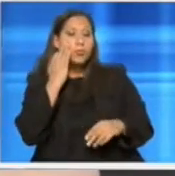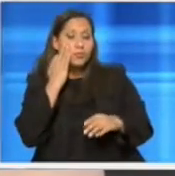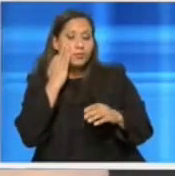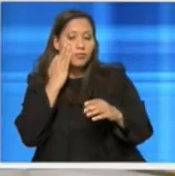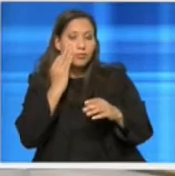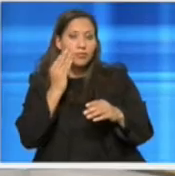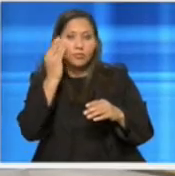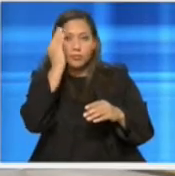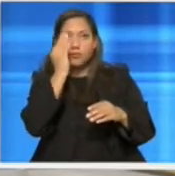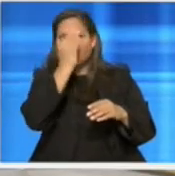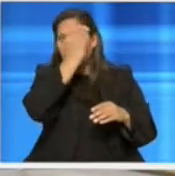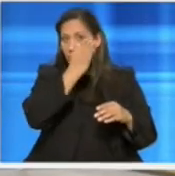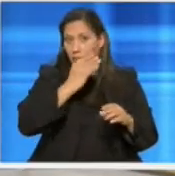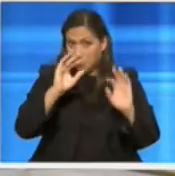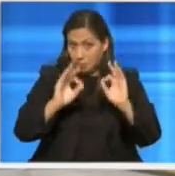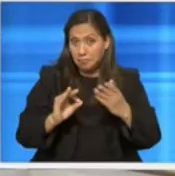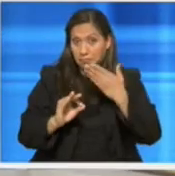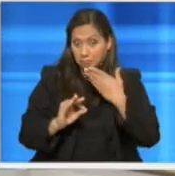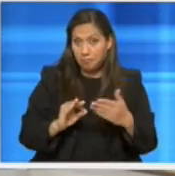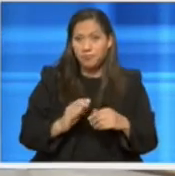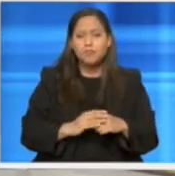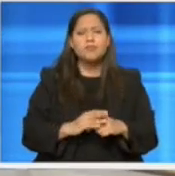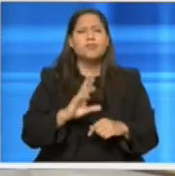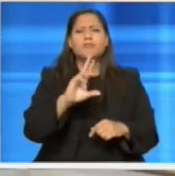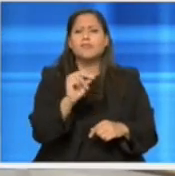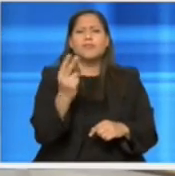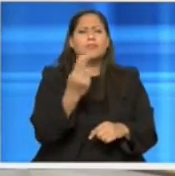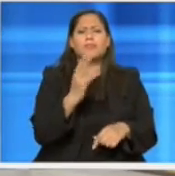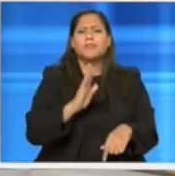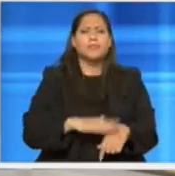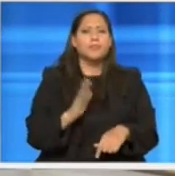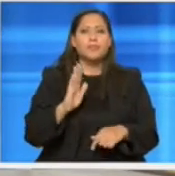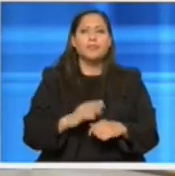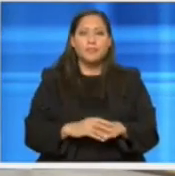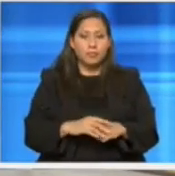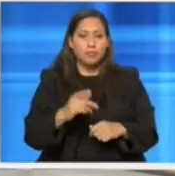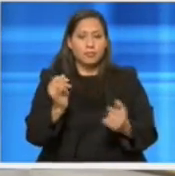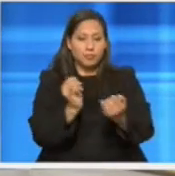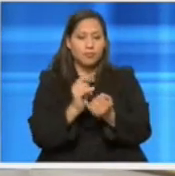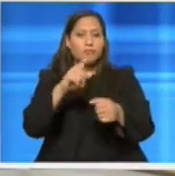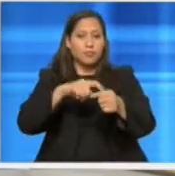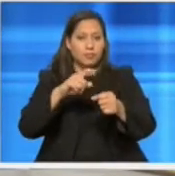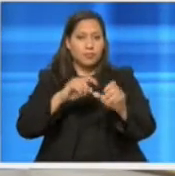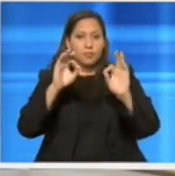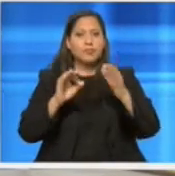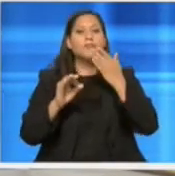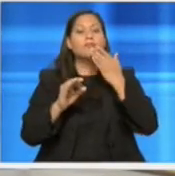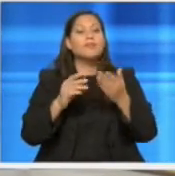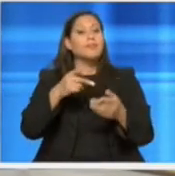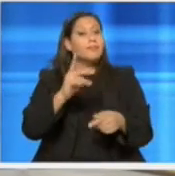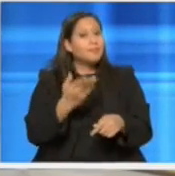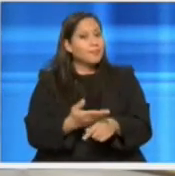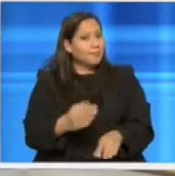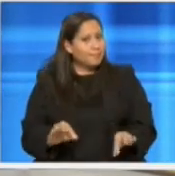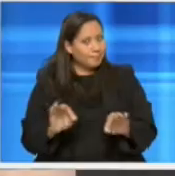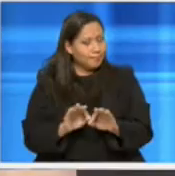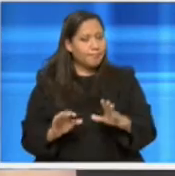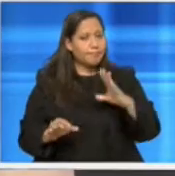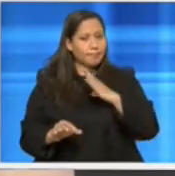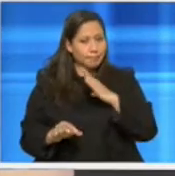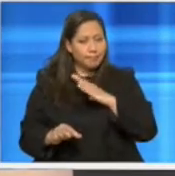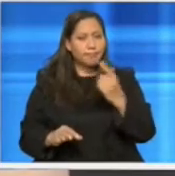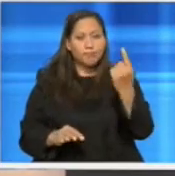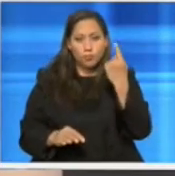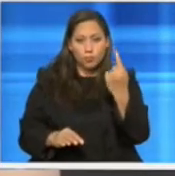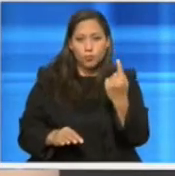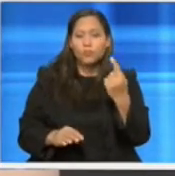que te retira todo perfecto, ya no requieres hacer más nada porque también te tonifica, pero bien importante, hay